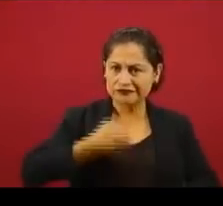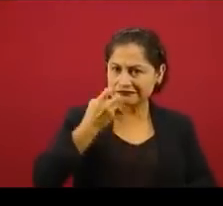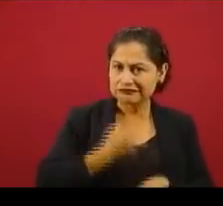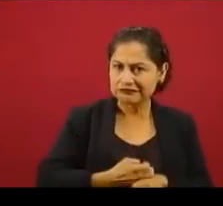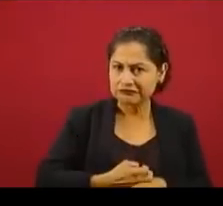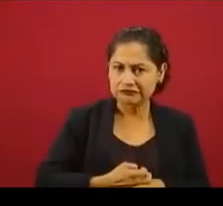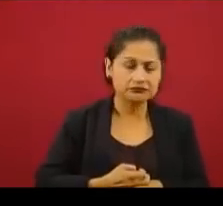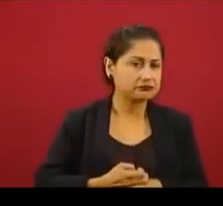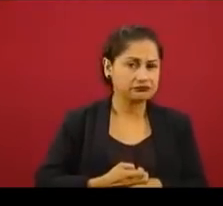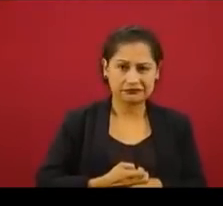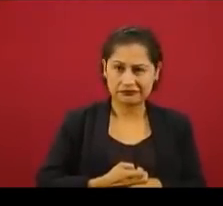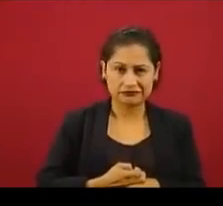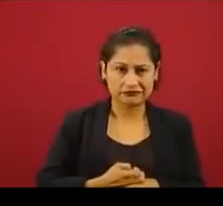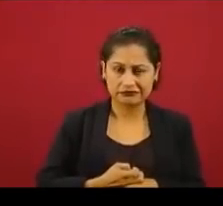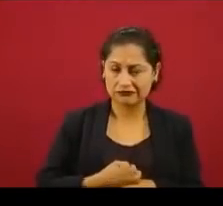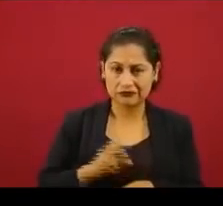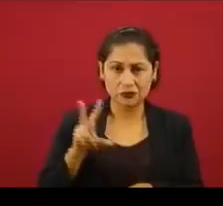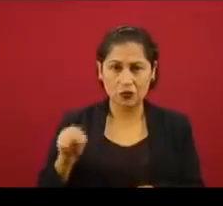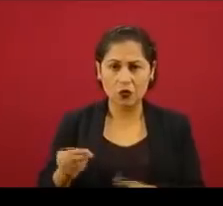que